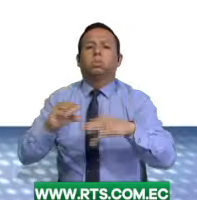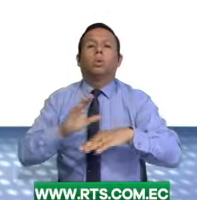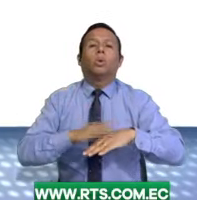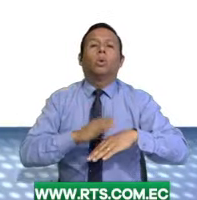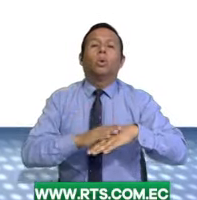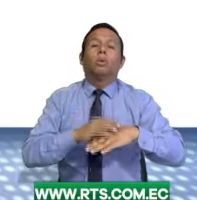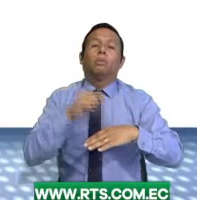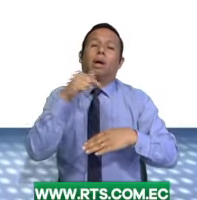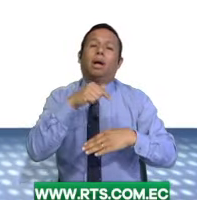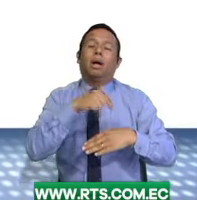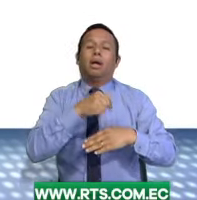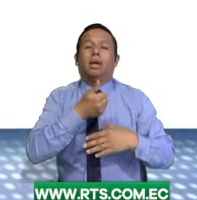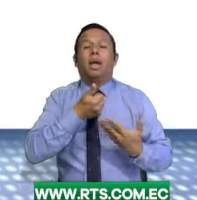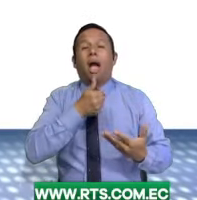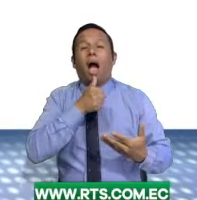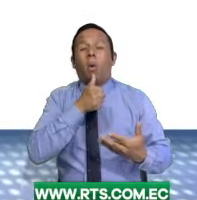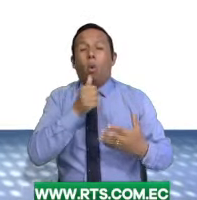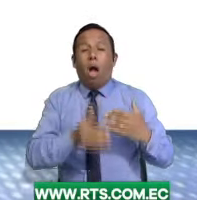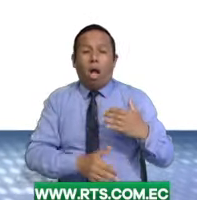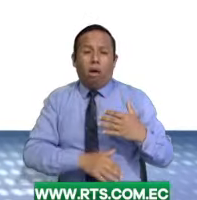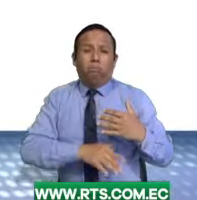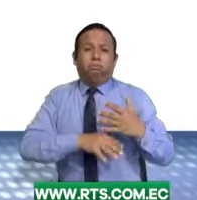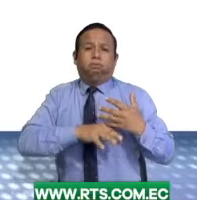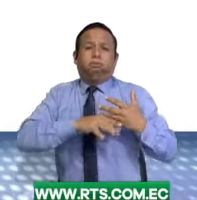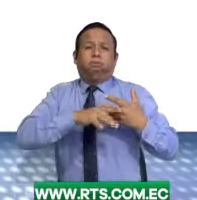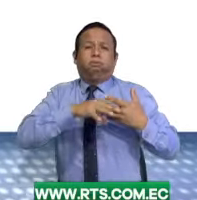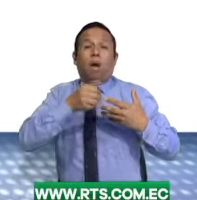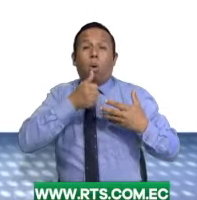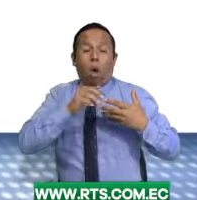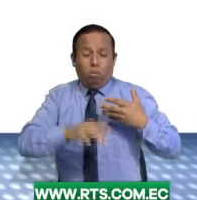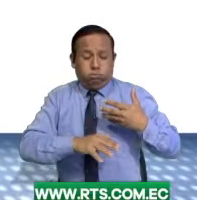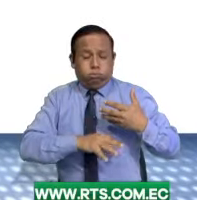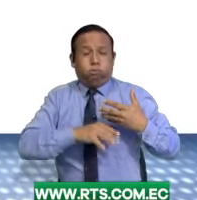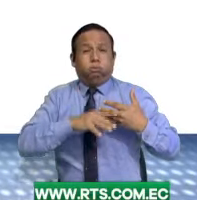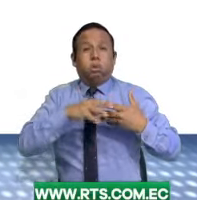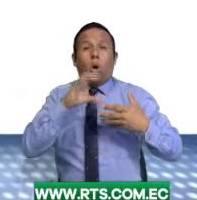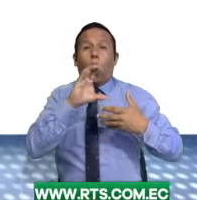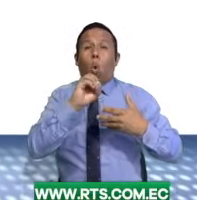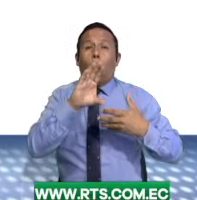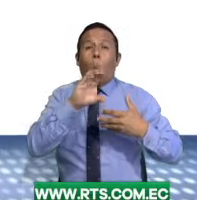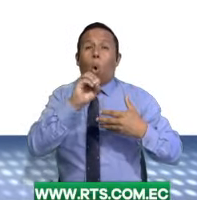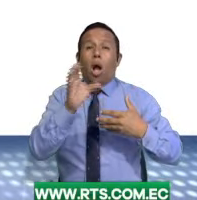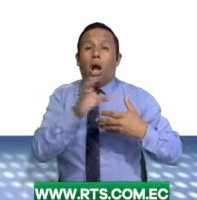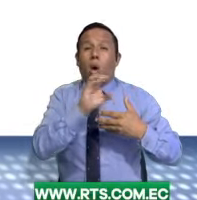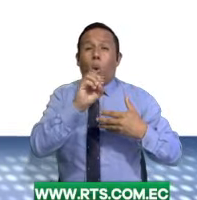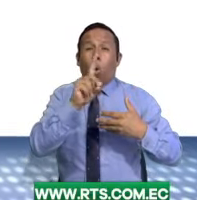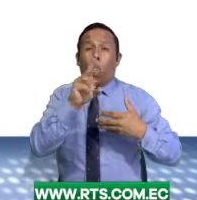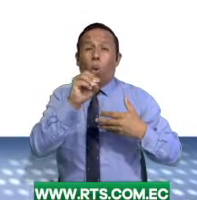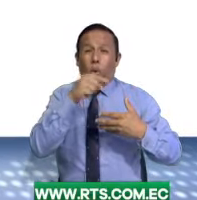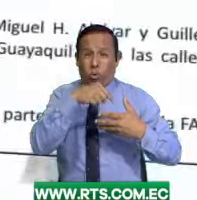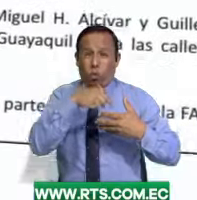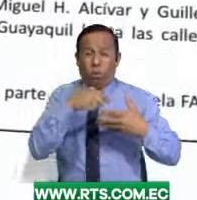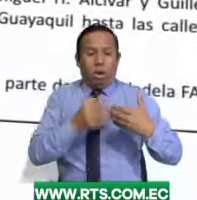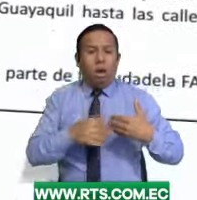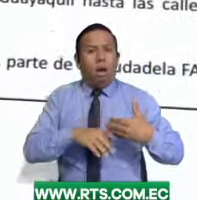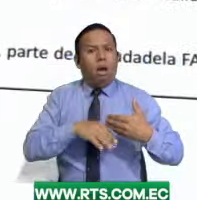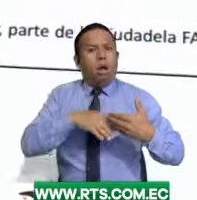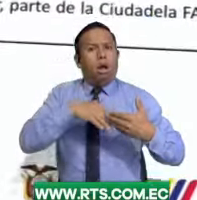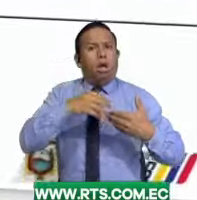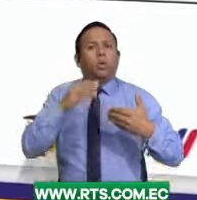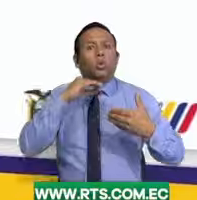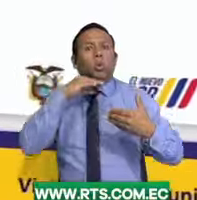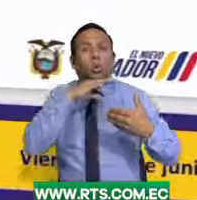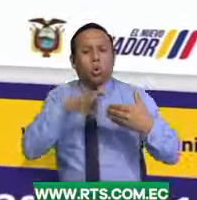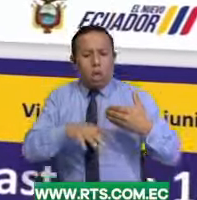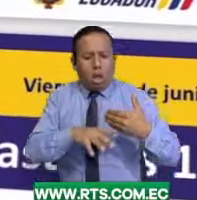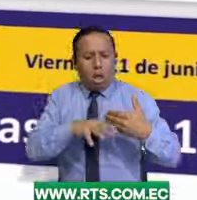al incremento de caudales y sedimentos en la hidroeléctrica Coca-Cola Sinclair.